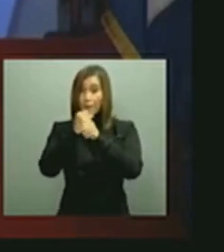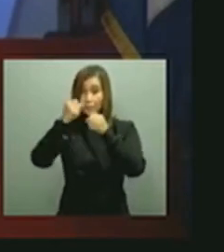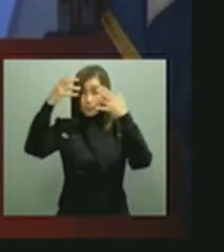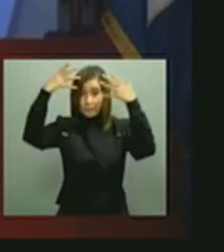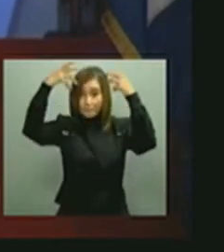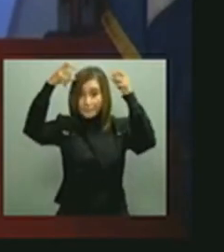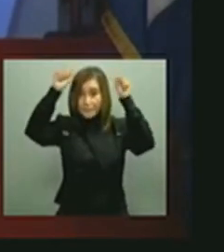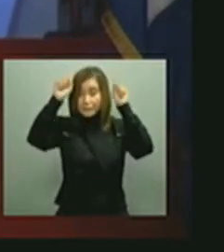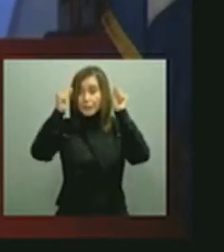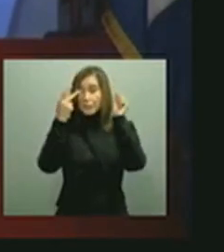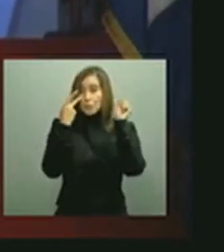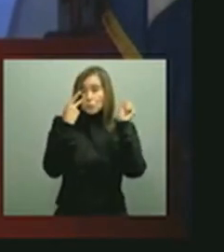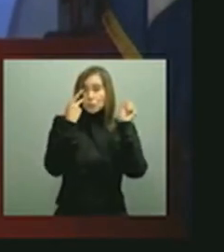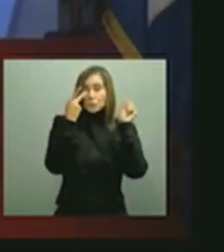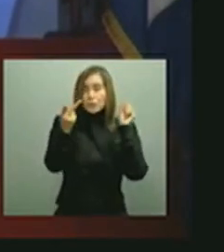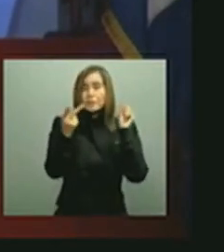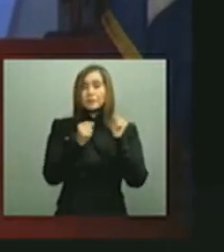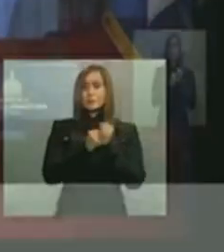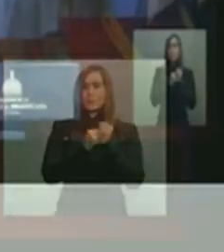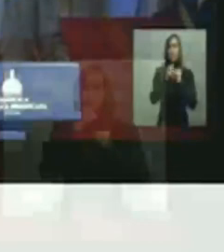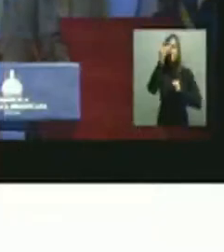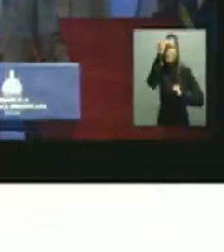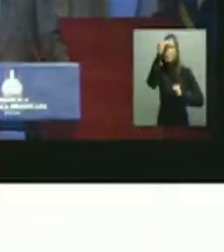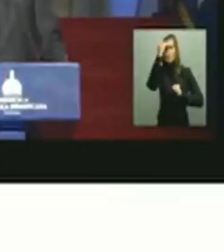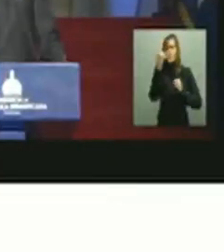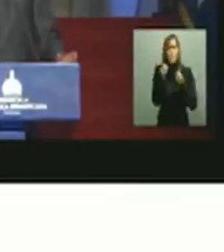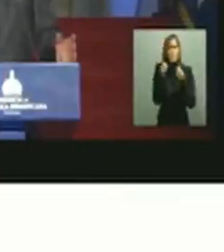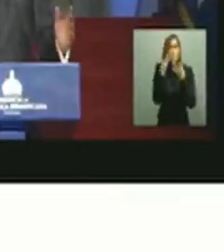vamos a compartirlo en este momento.